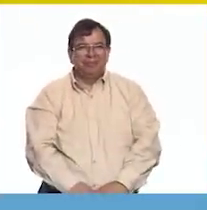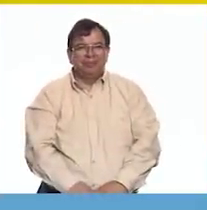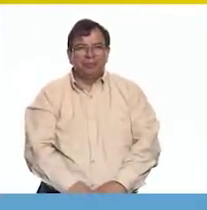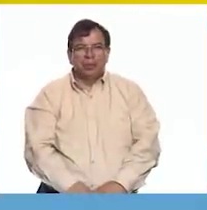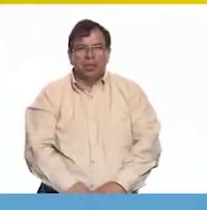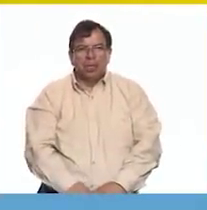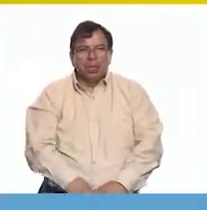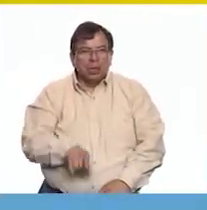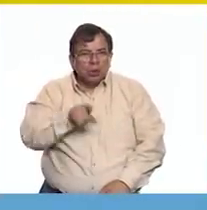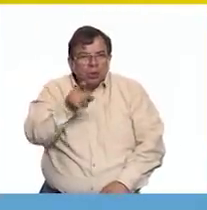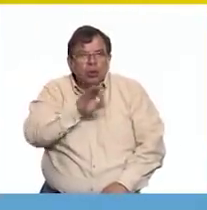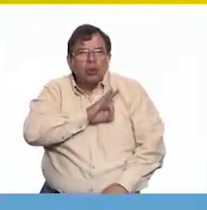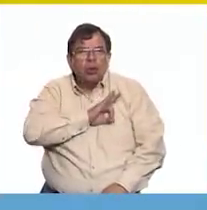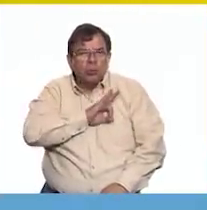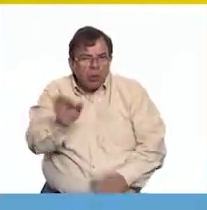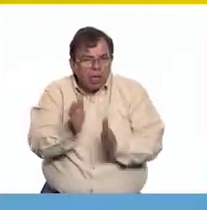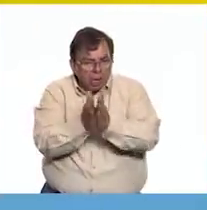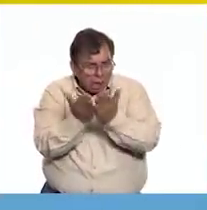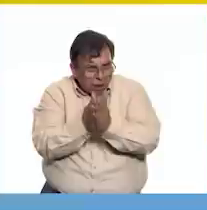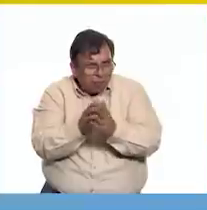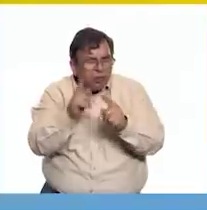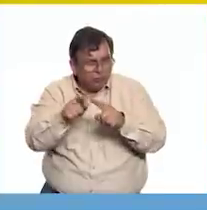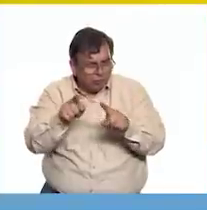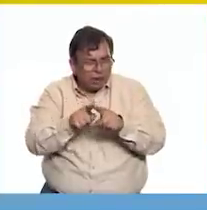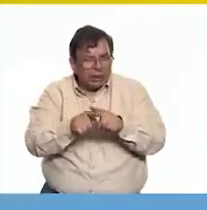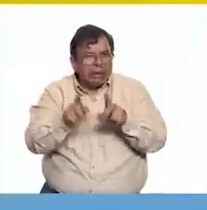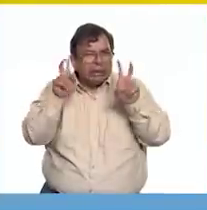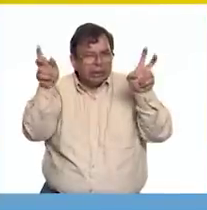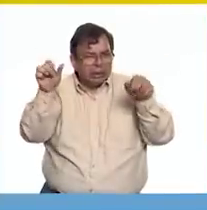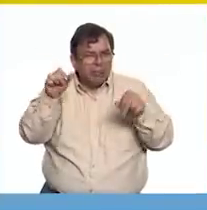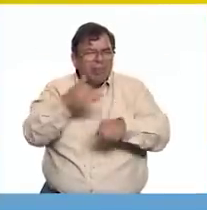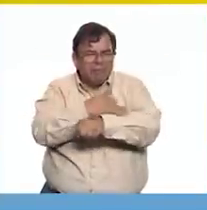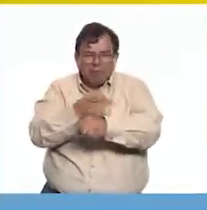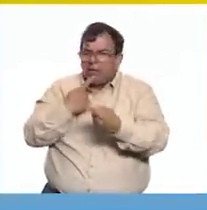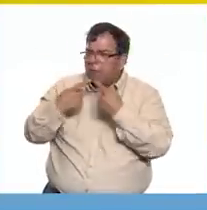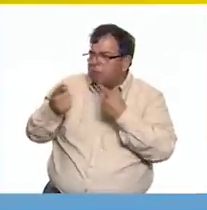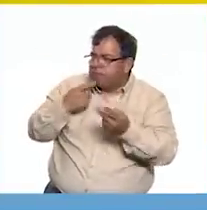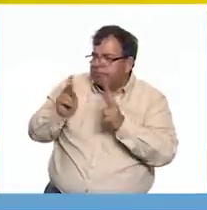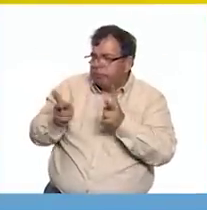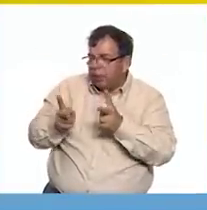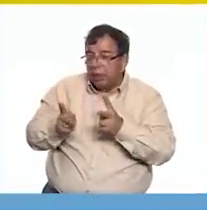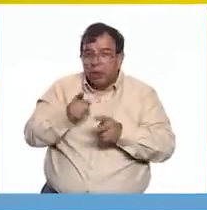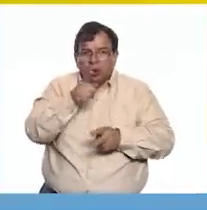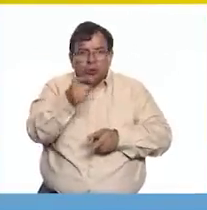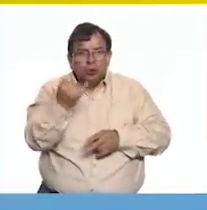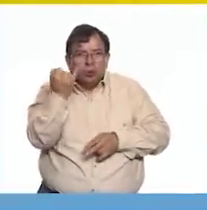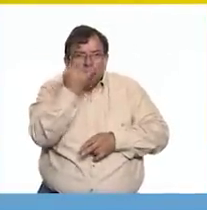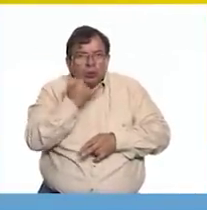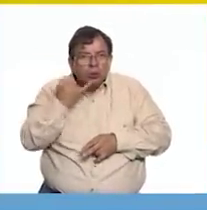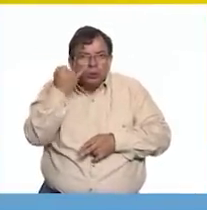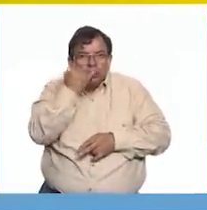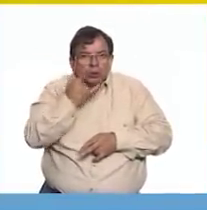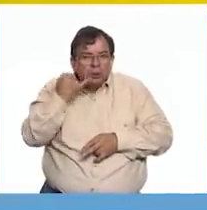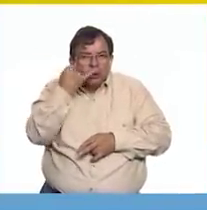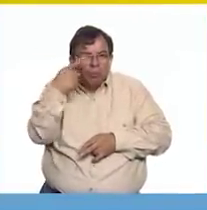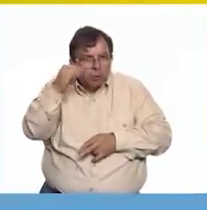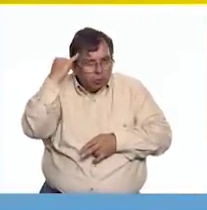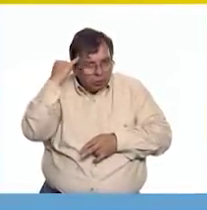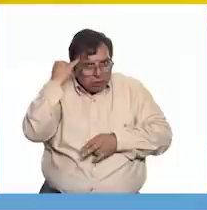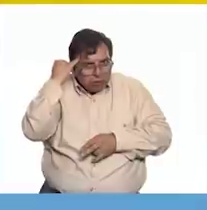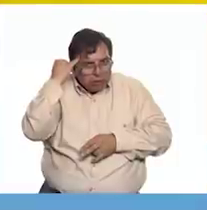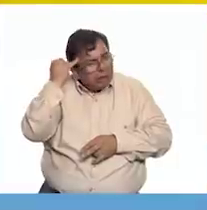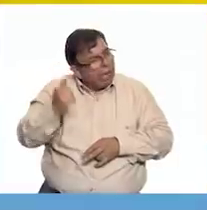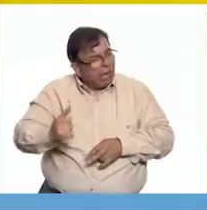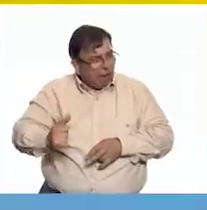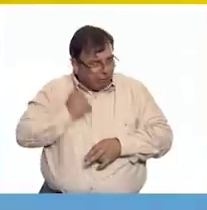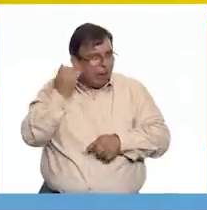Si te es posible, consulta otros libros y comenta el tema de hoy con tu familia. Si tienes la fortuna de hablar una lengua indígena, aprovecha